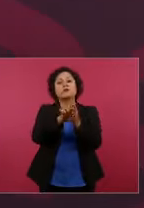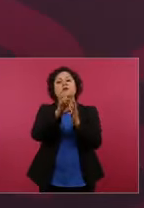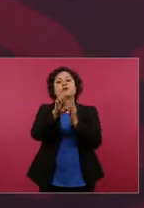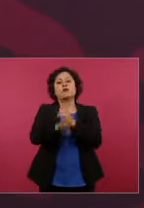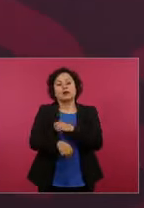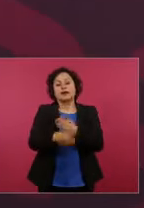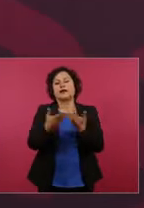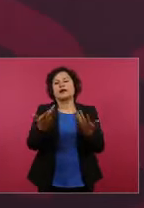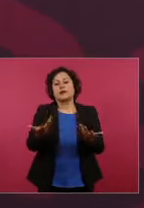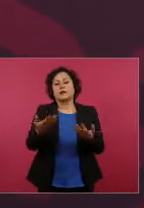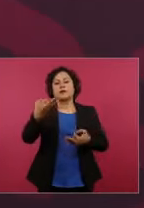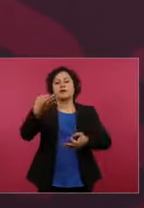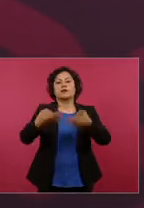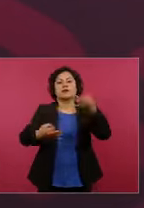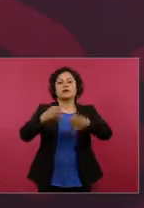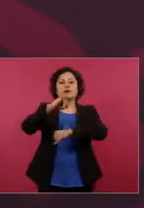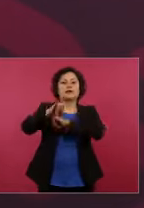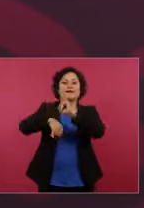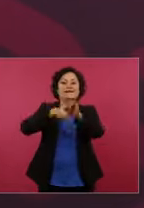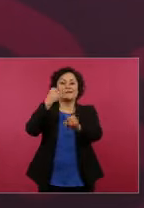tribunales internacionales para acudir,